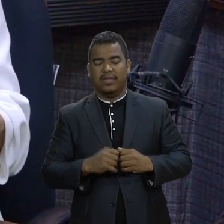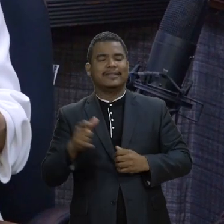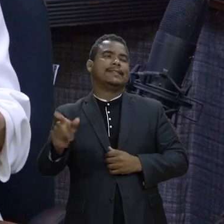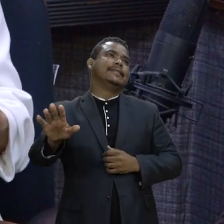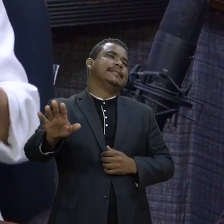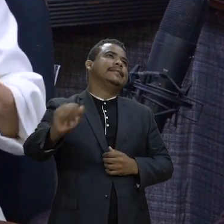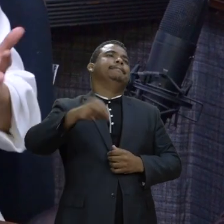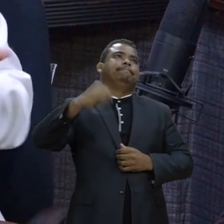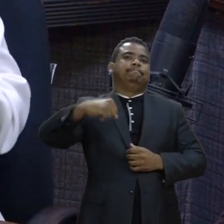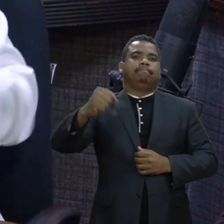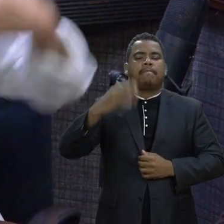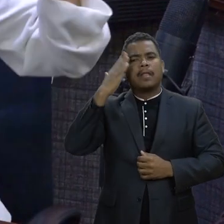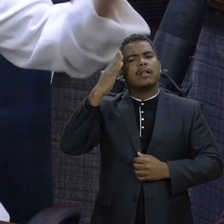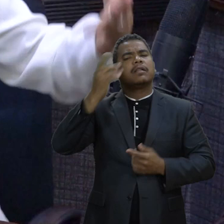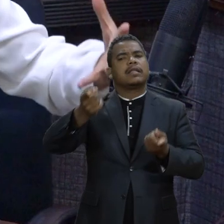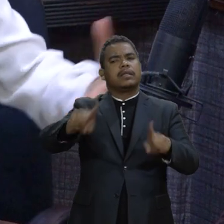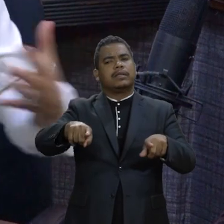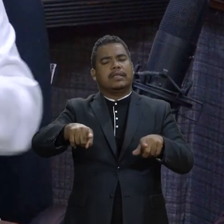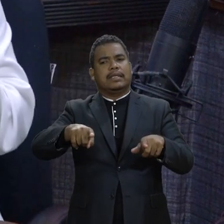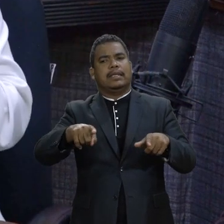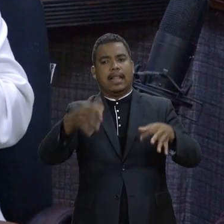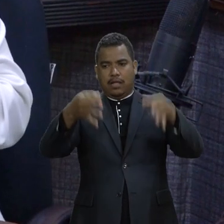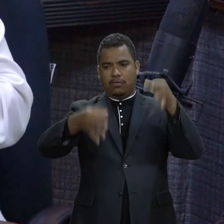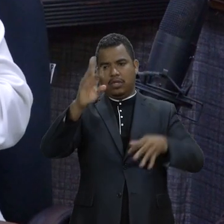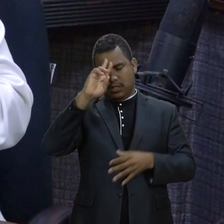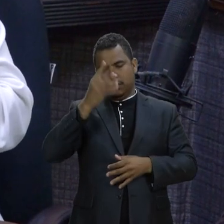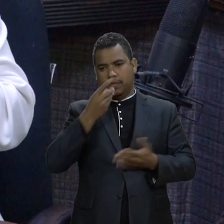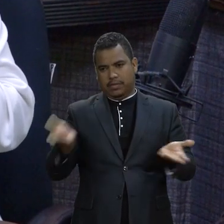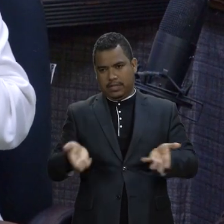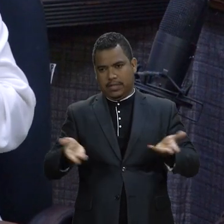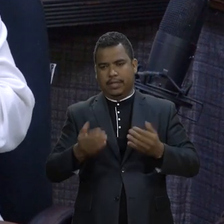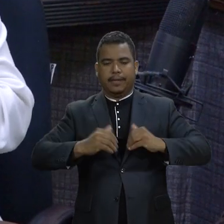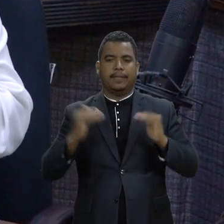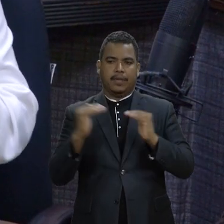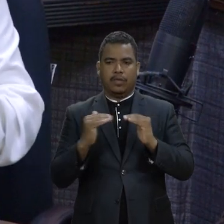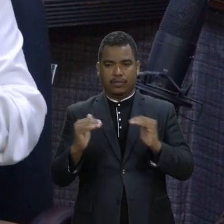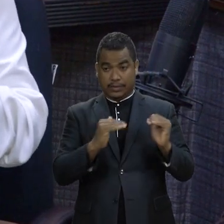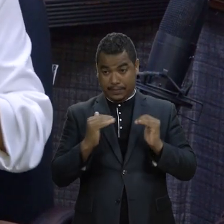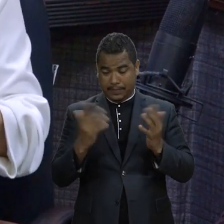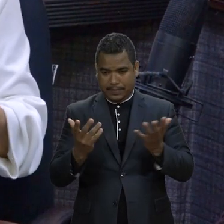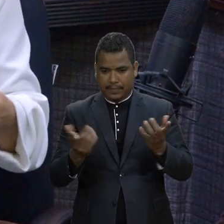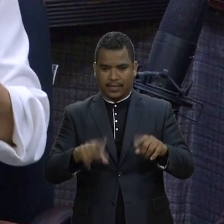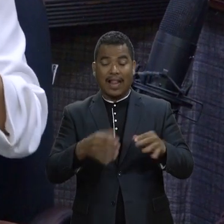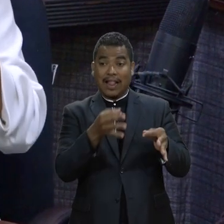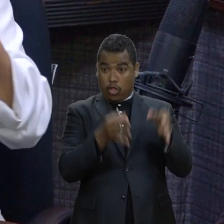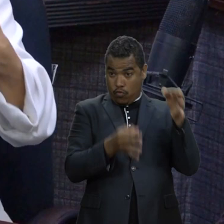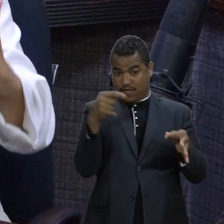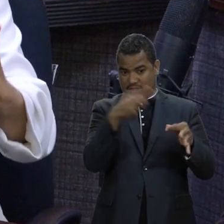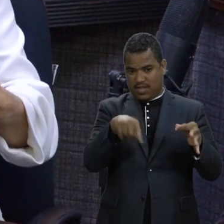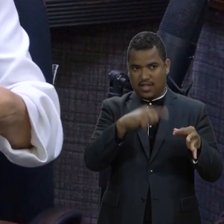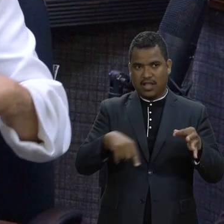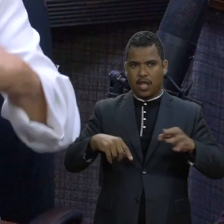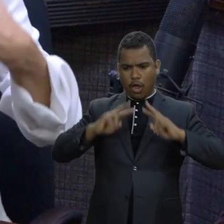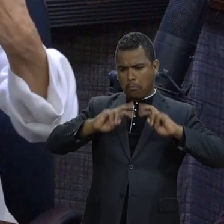nosotros como periodistas no tenemos esa rigurosidad que tiene la justicia. Y por eso, como los casos se